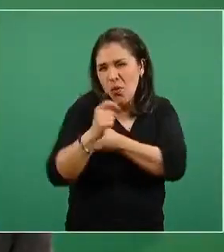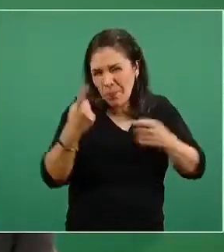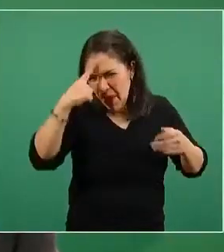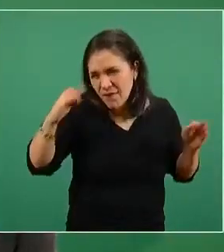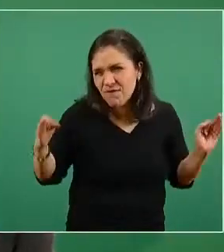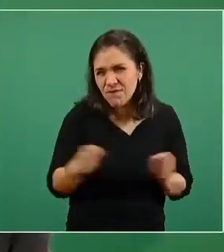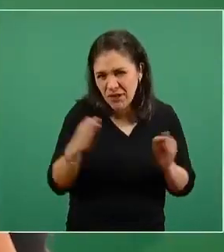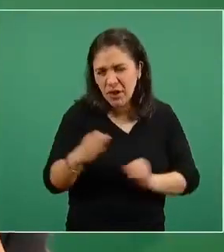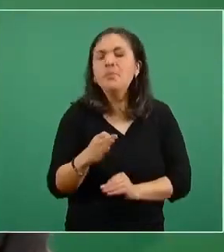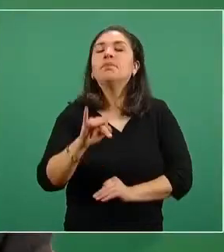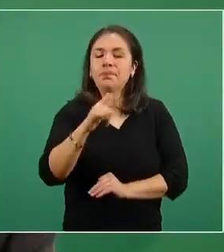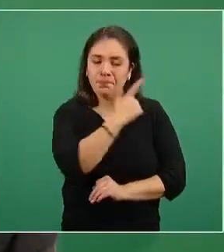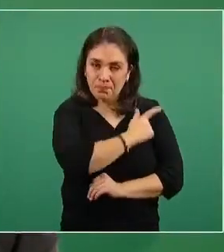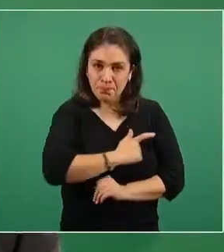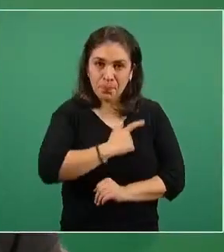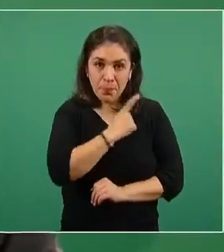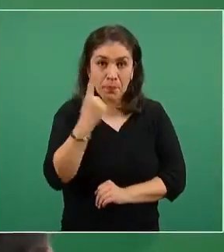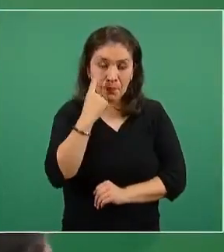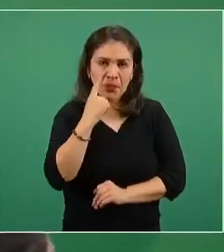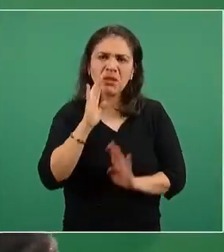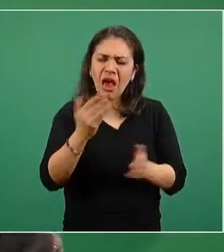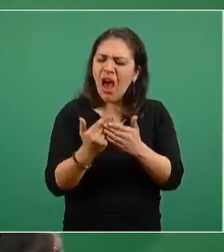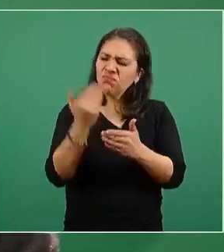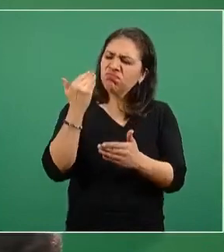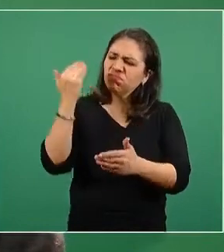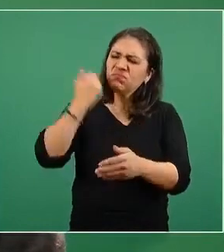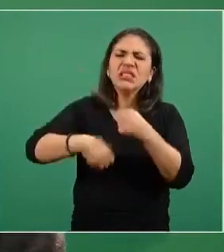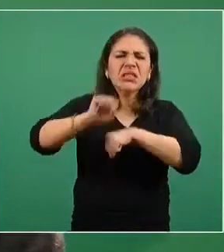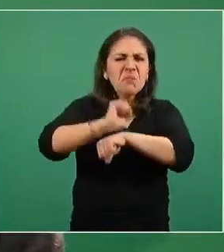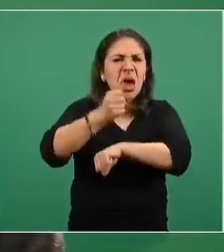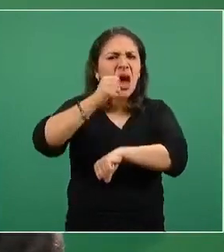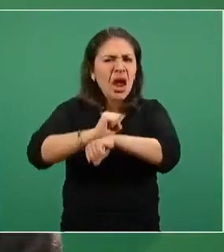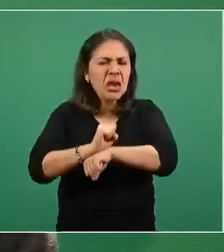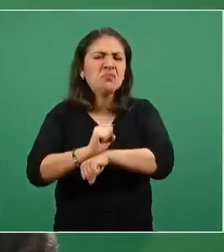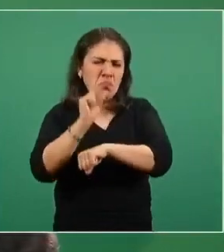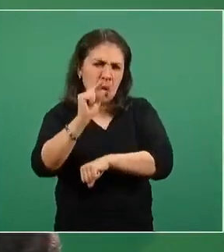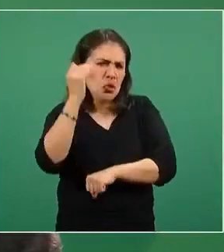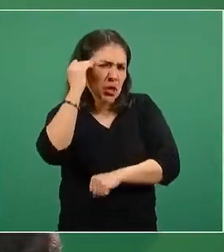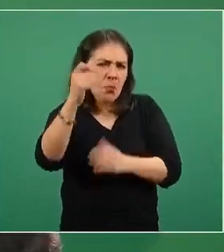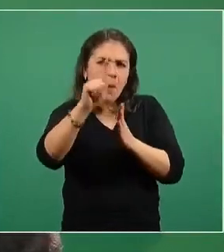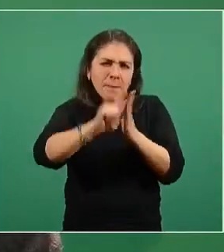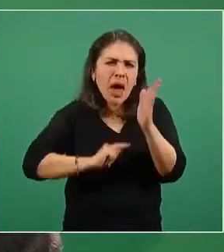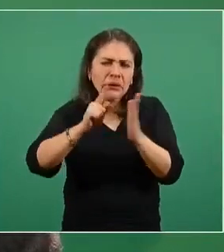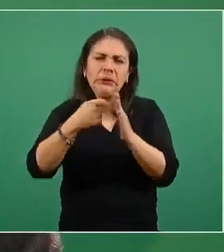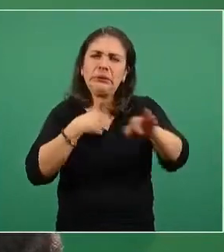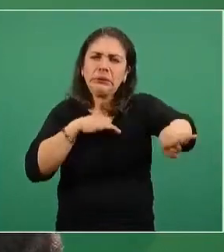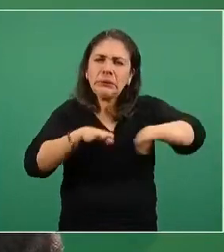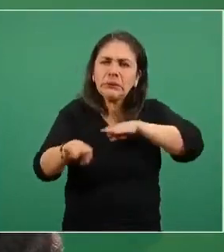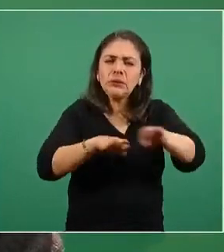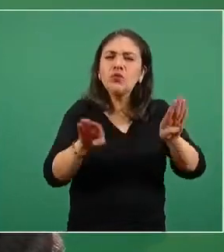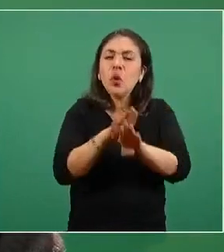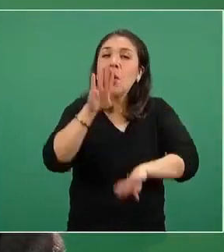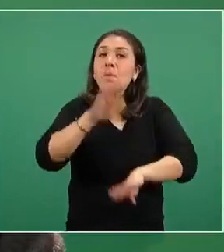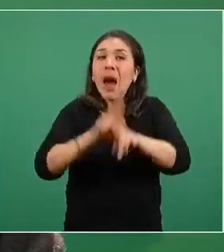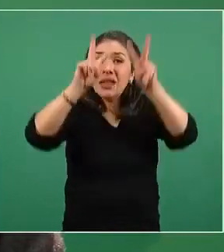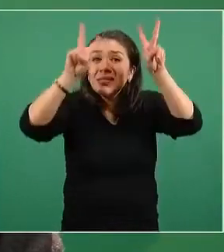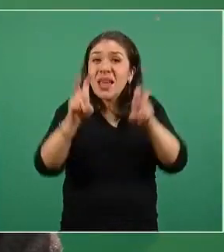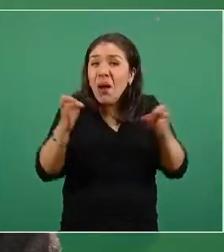gusto. Llevamos varias semanas, meses posiblemente, trabajando en el tema de la